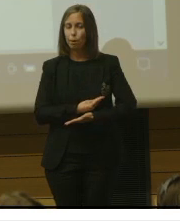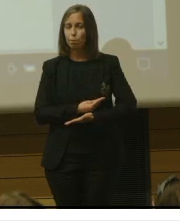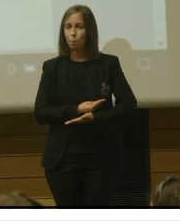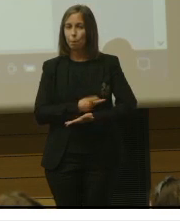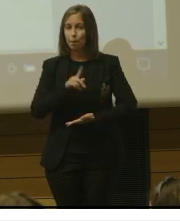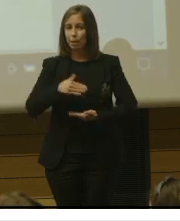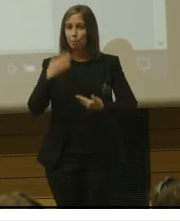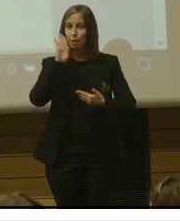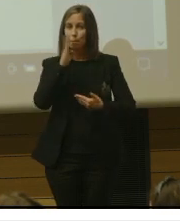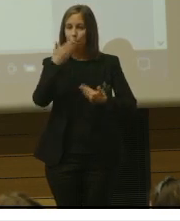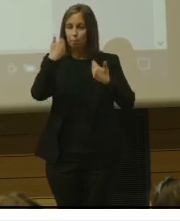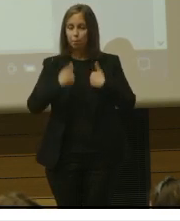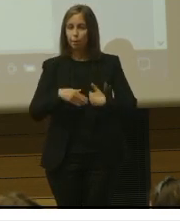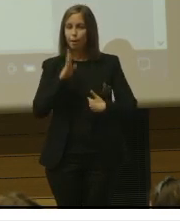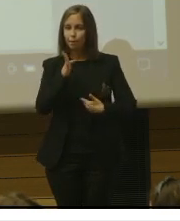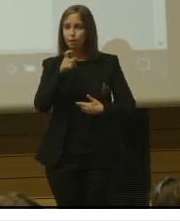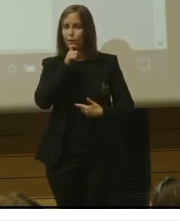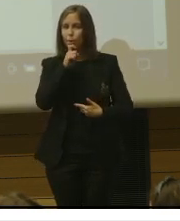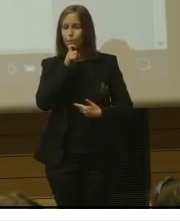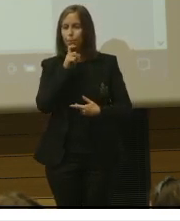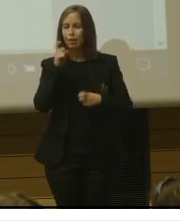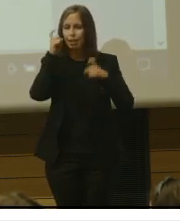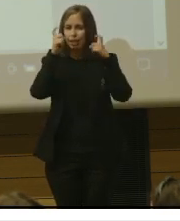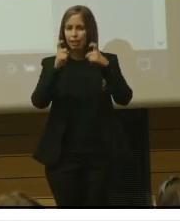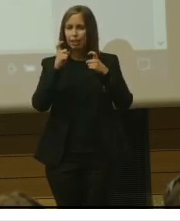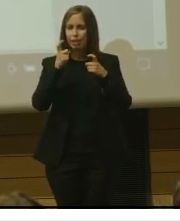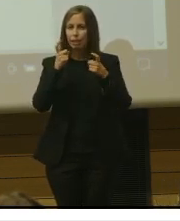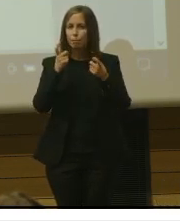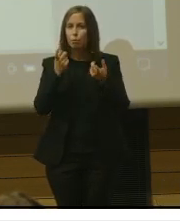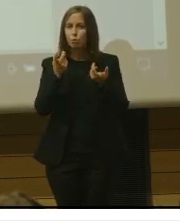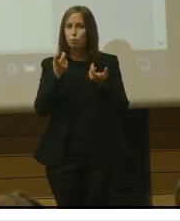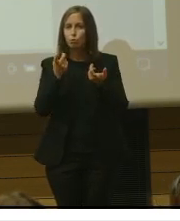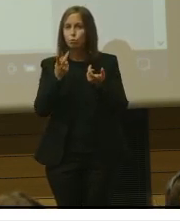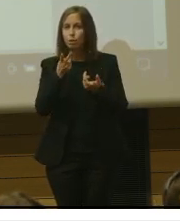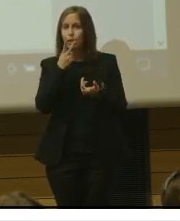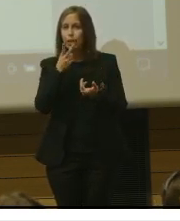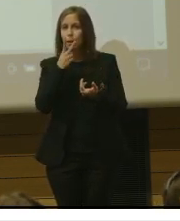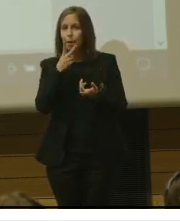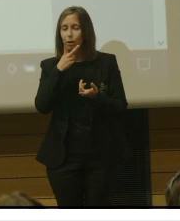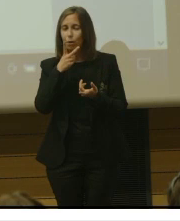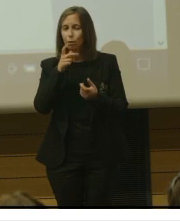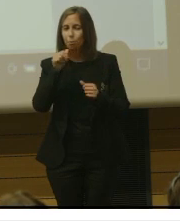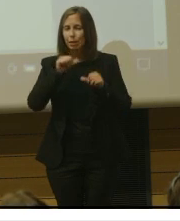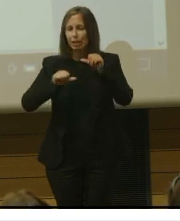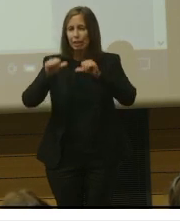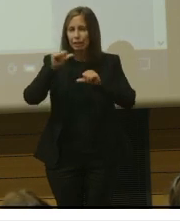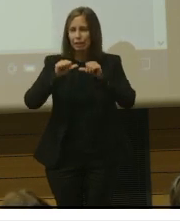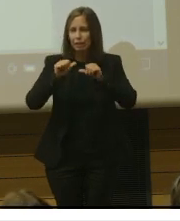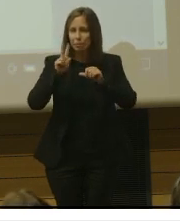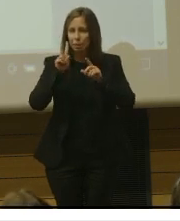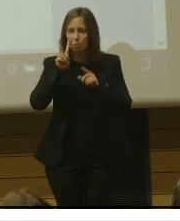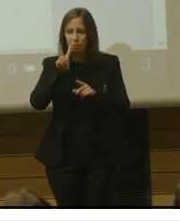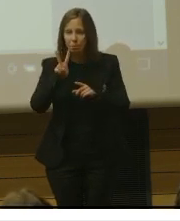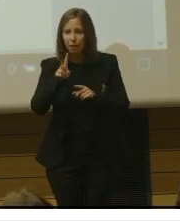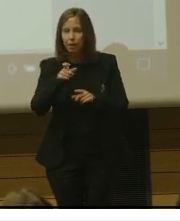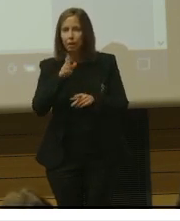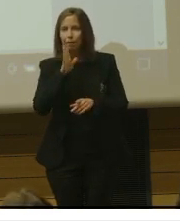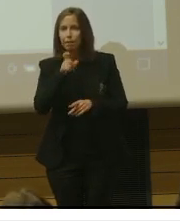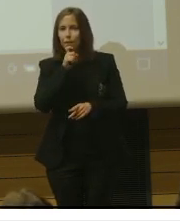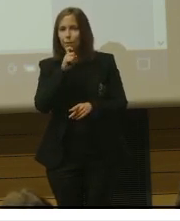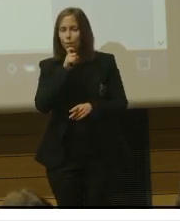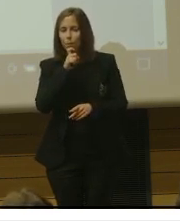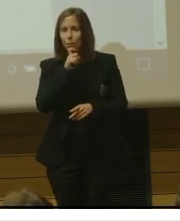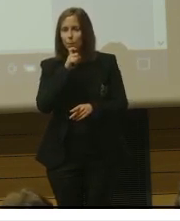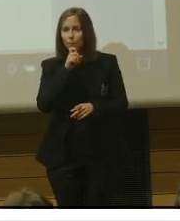propia madre. Utilizamos un feedback bioquímico del consumo de tabaco, con lo que tenemos una medida pues, objetiva, que no me voy a enrollar, pero